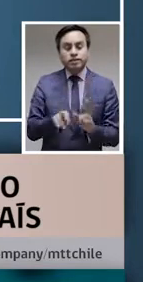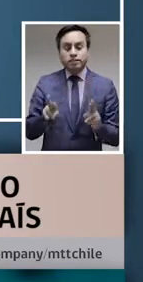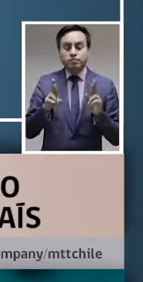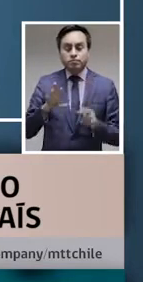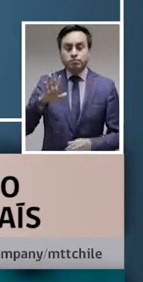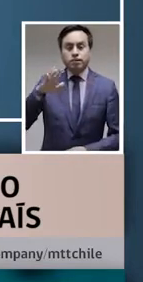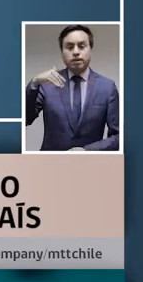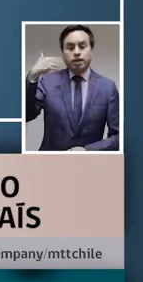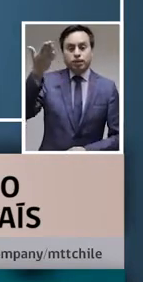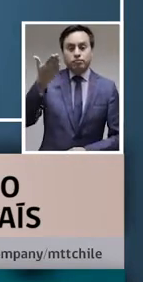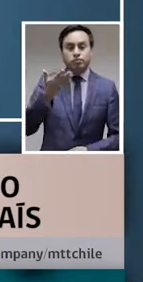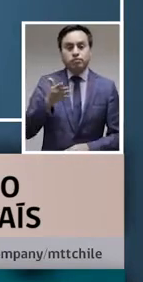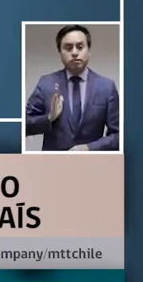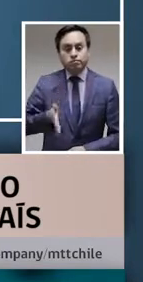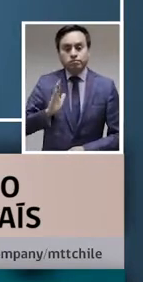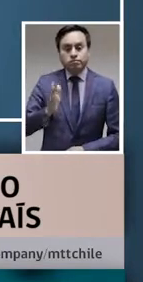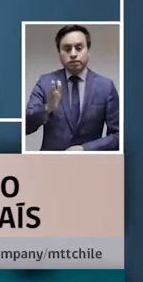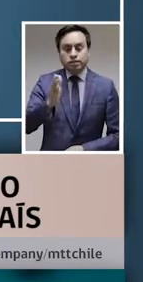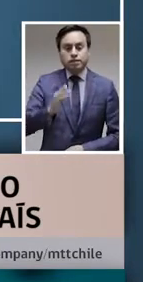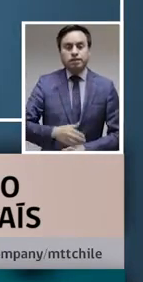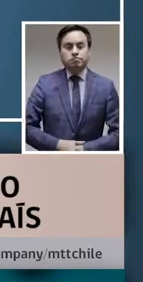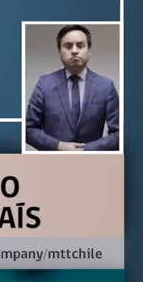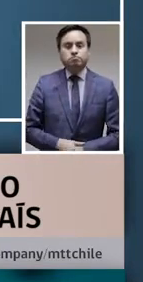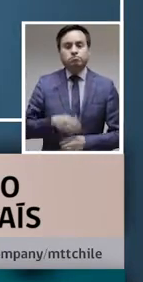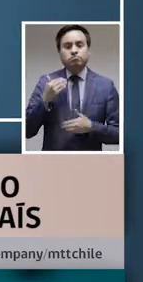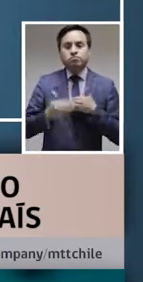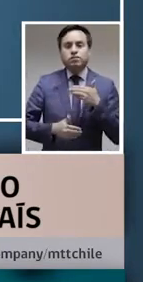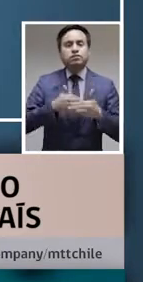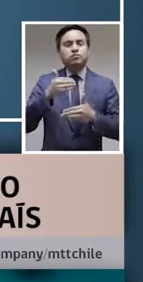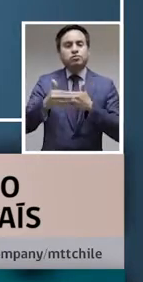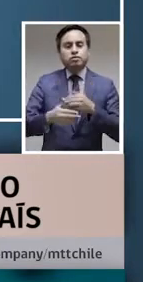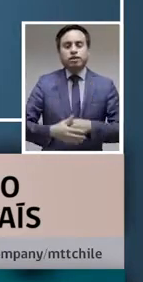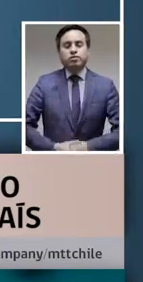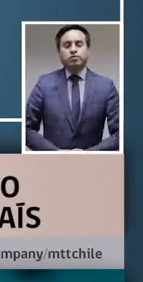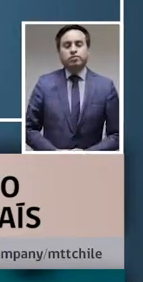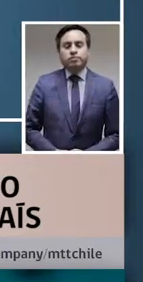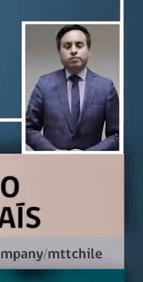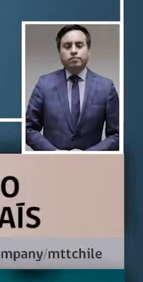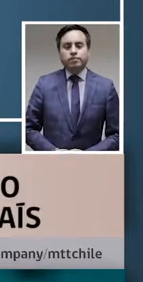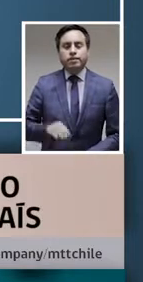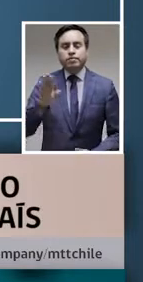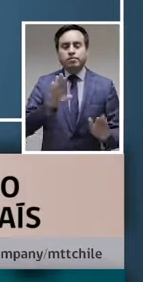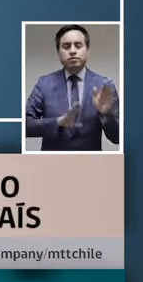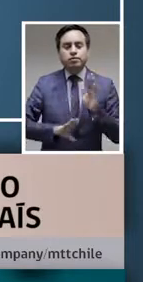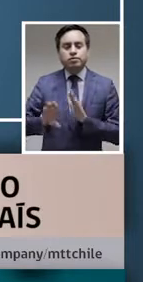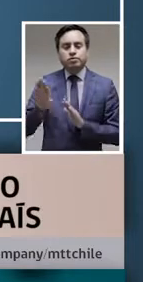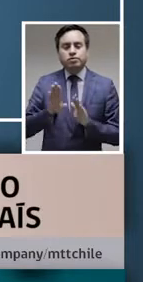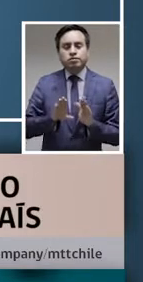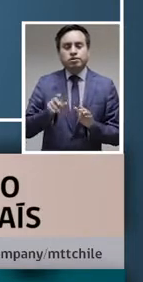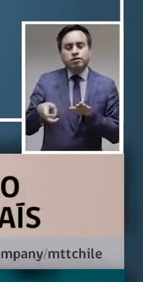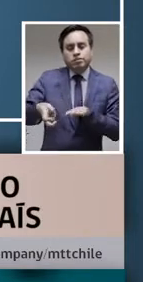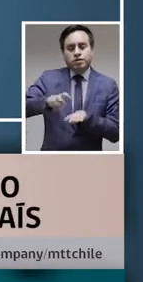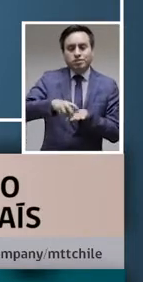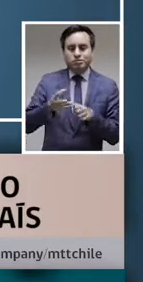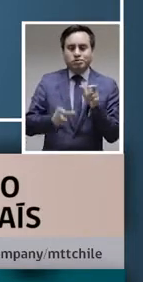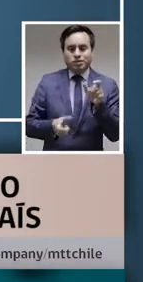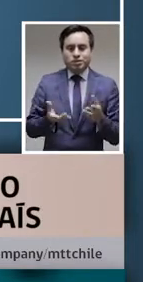esperamos mantenernos funcionando y con la protección que los pasajeros